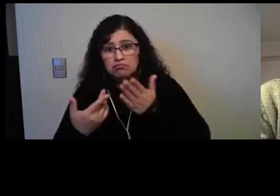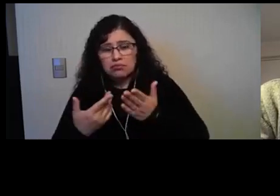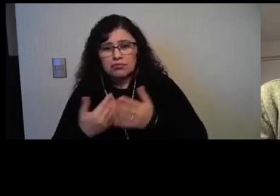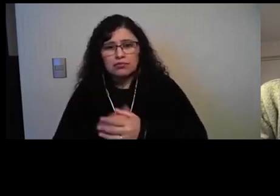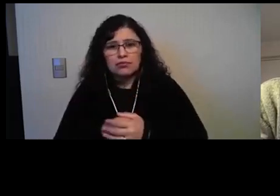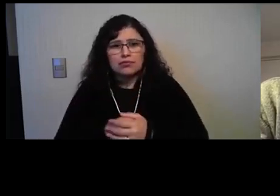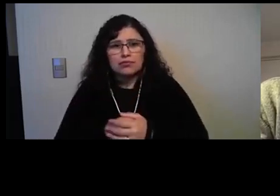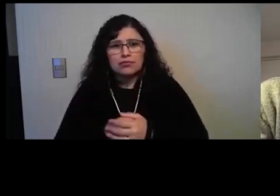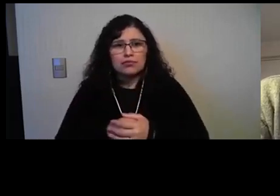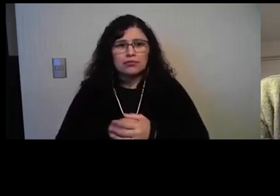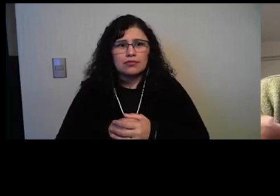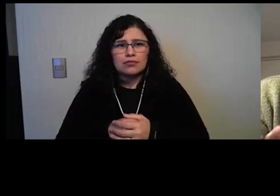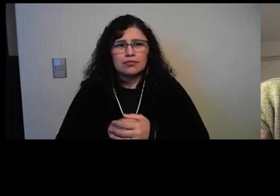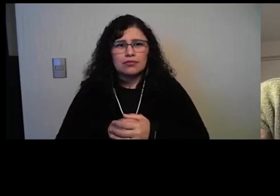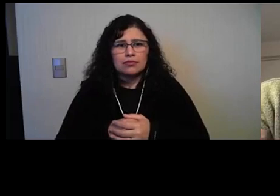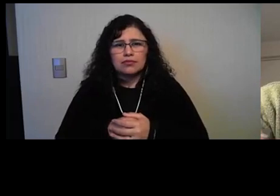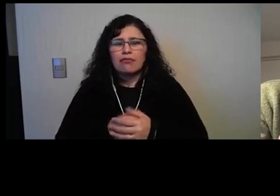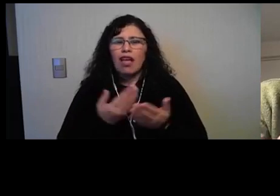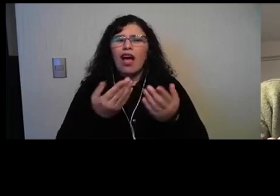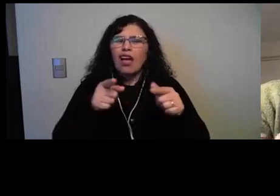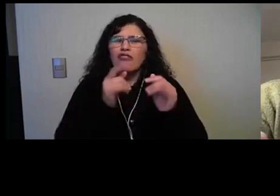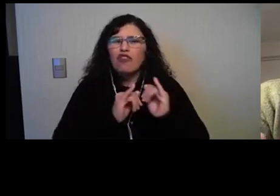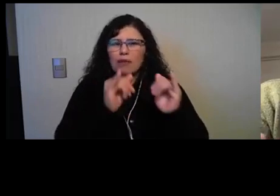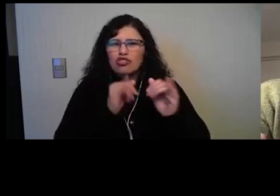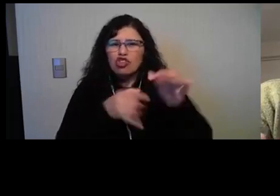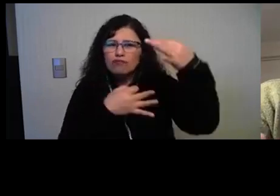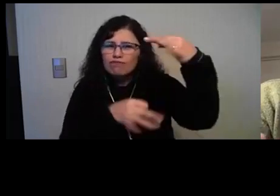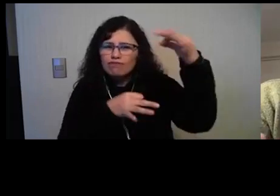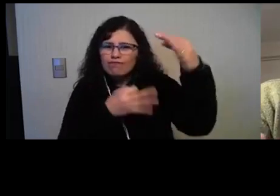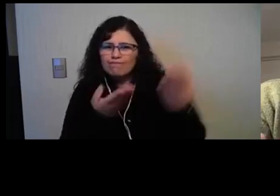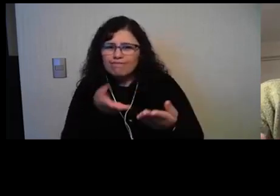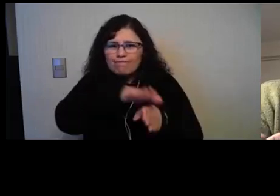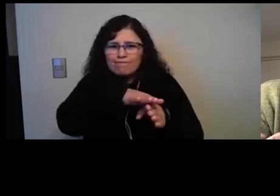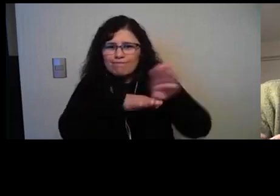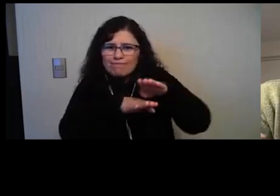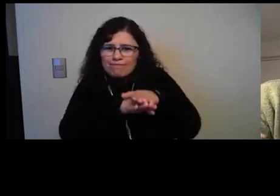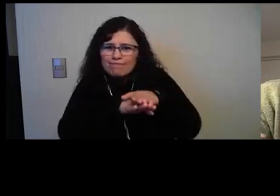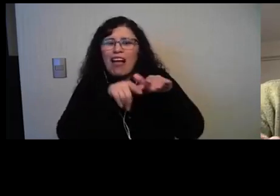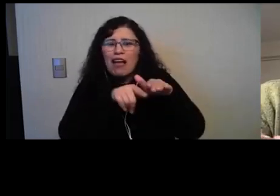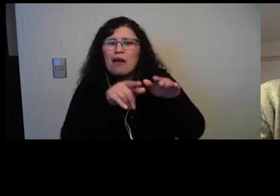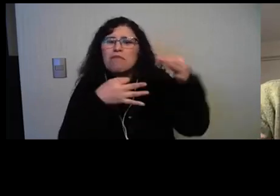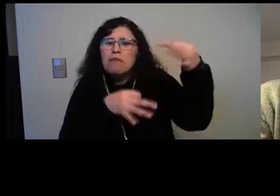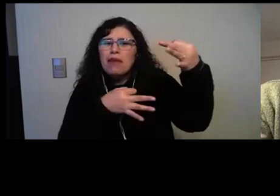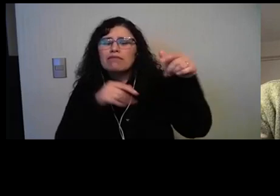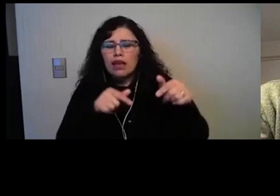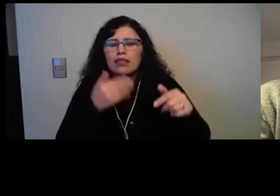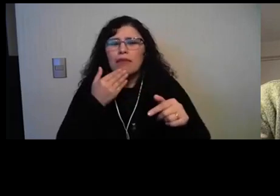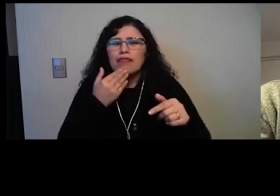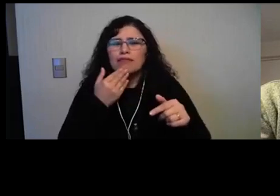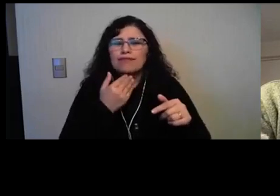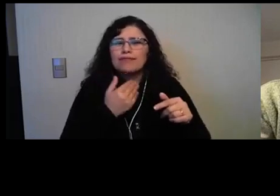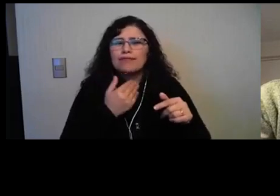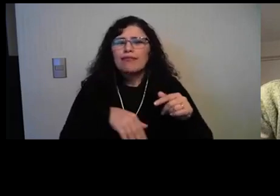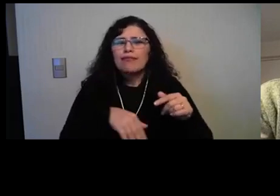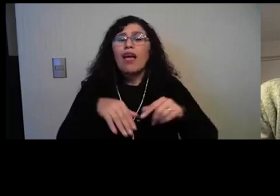algunos dípticos con recomendaciones generales, ¿cierto? Y encontré también un manual con pequeñas recomendaciones de la